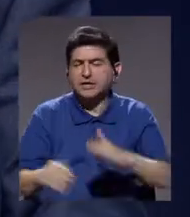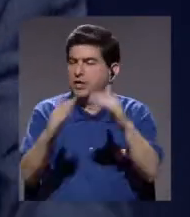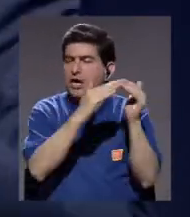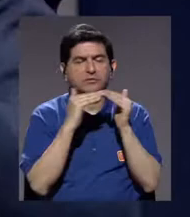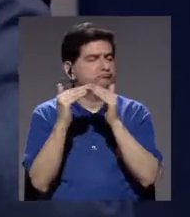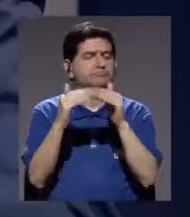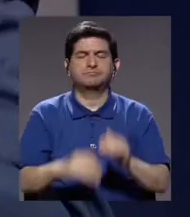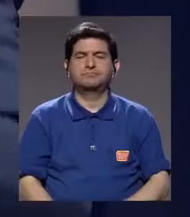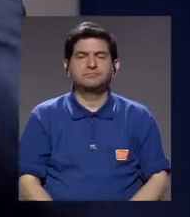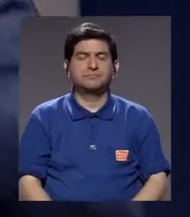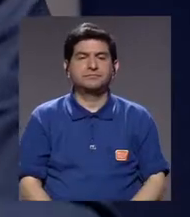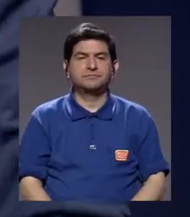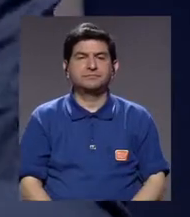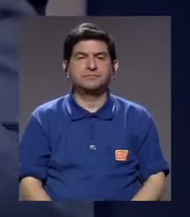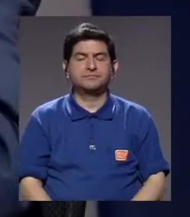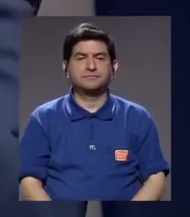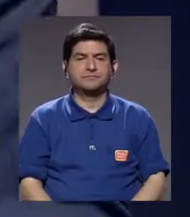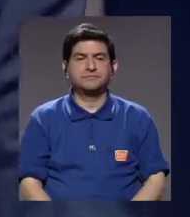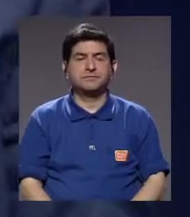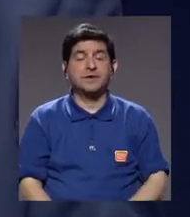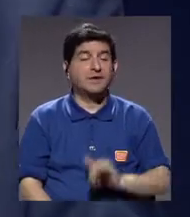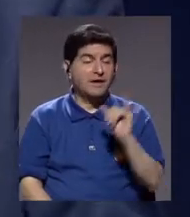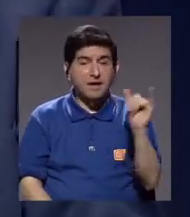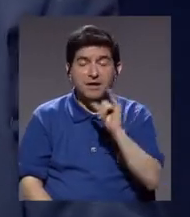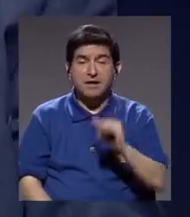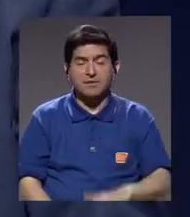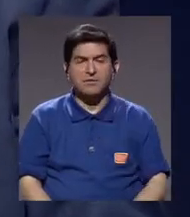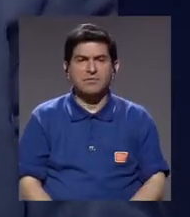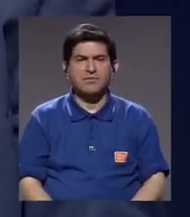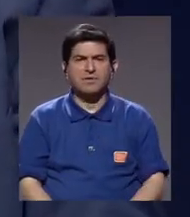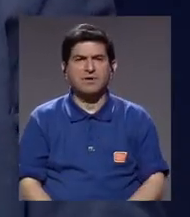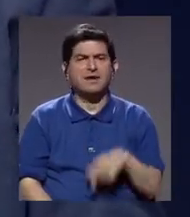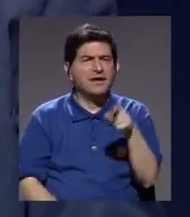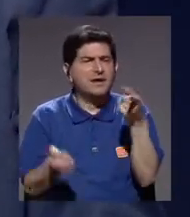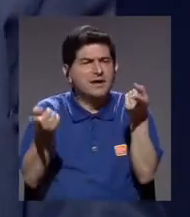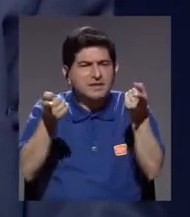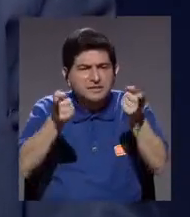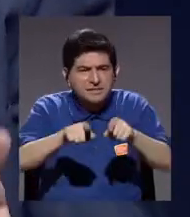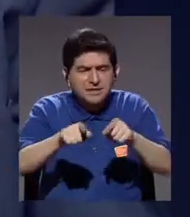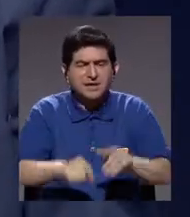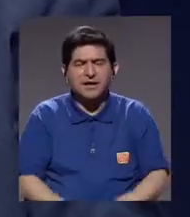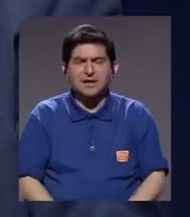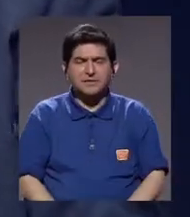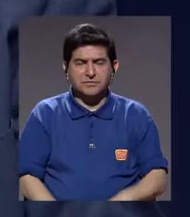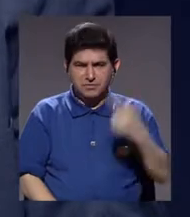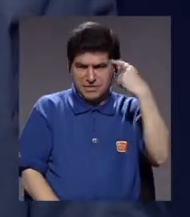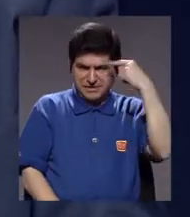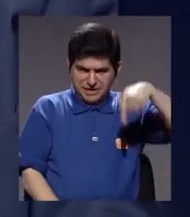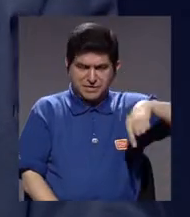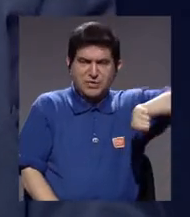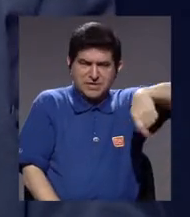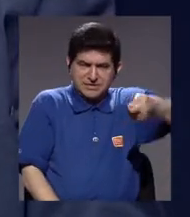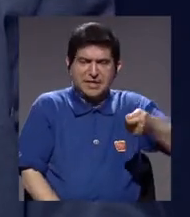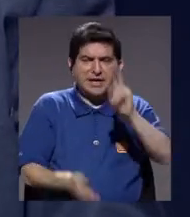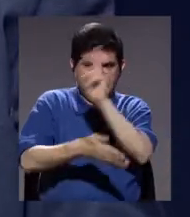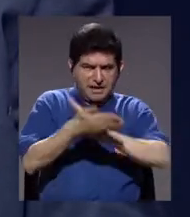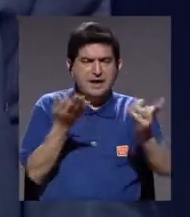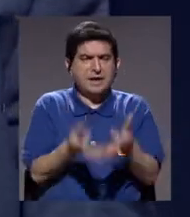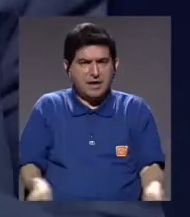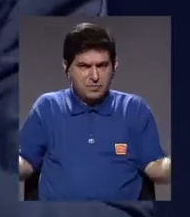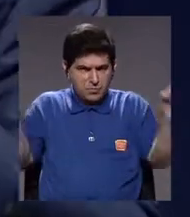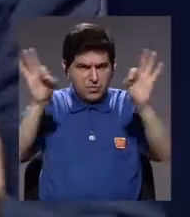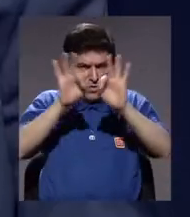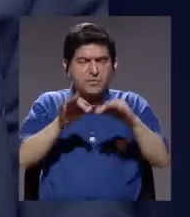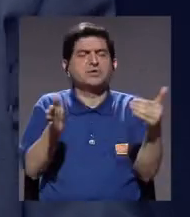de la población. Lo que solamente porque, como también, es decir, sobre todo es un canal, digamos, universitario, uh-huh, yo pienso es